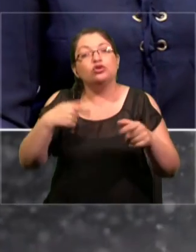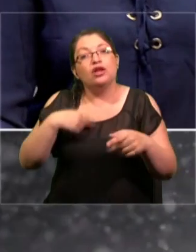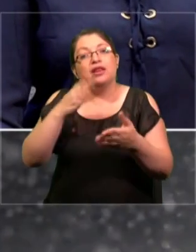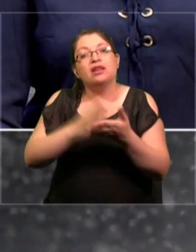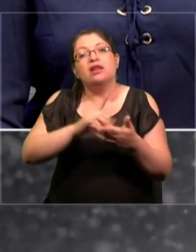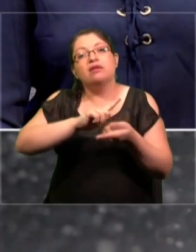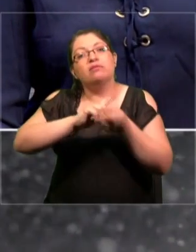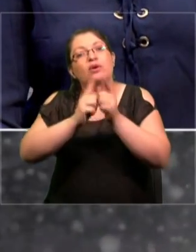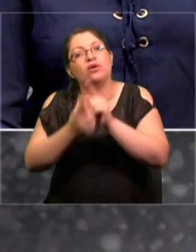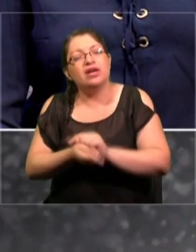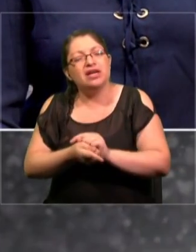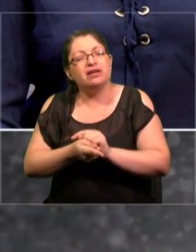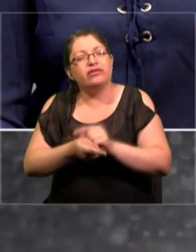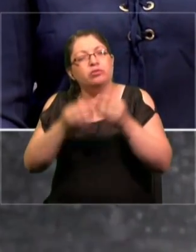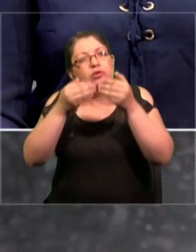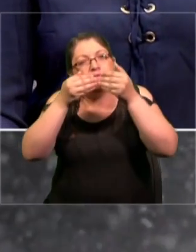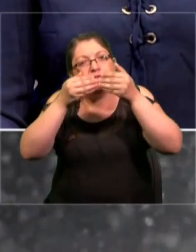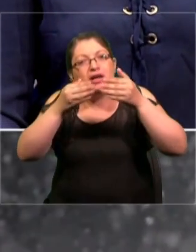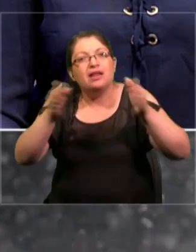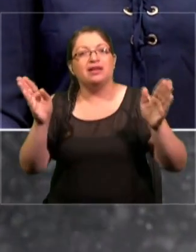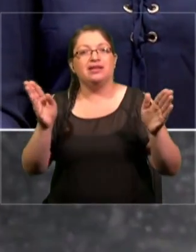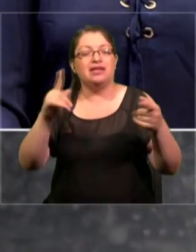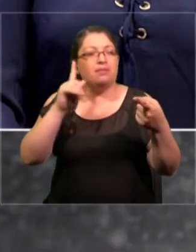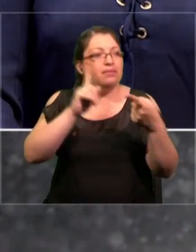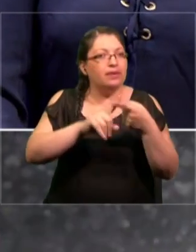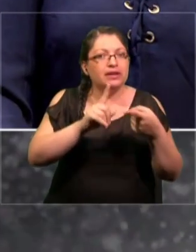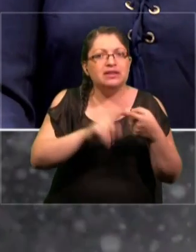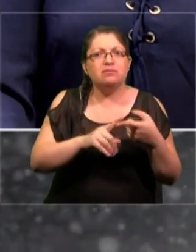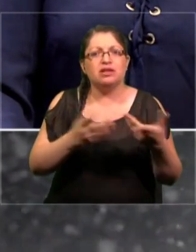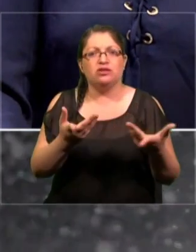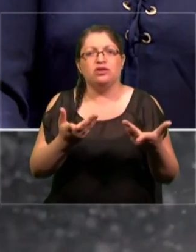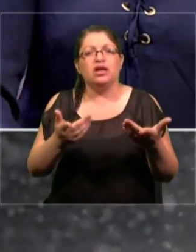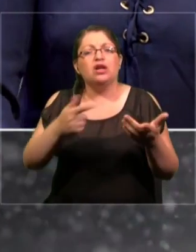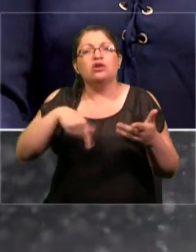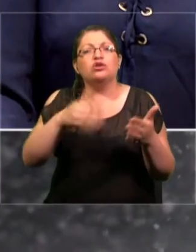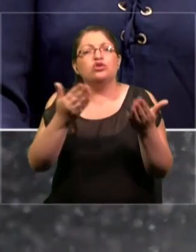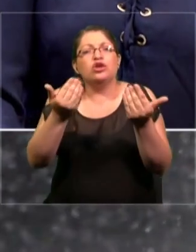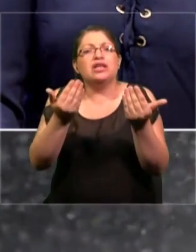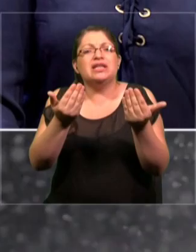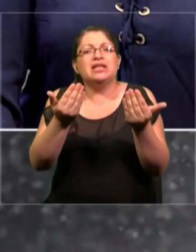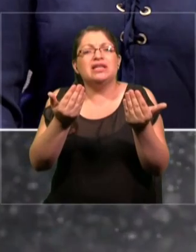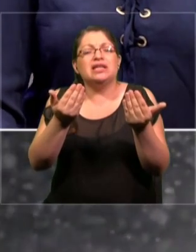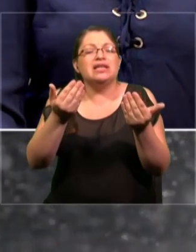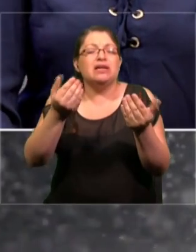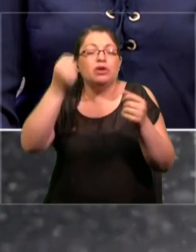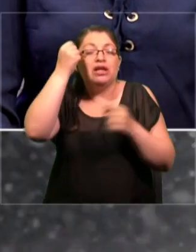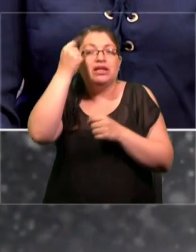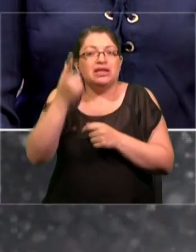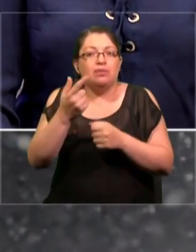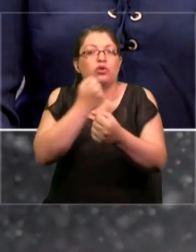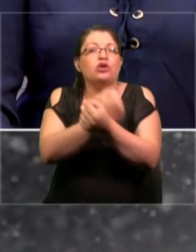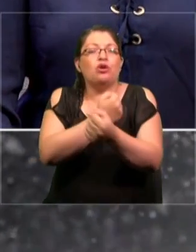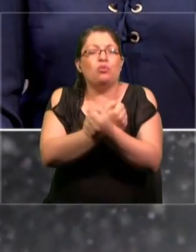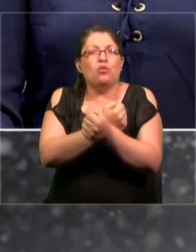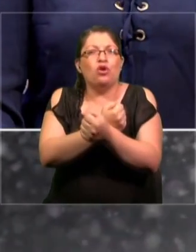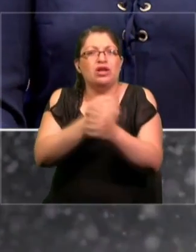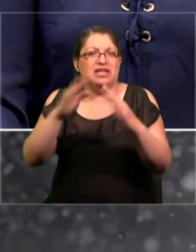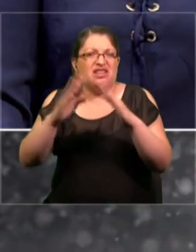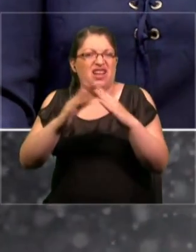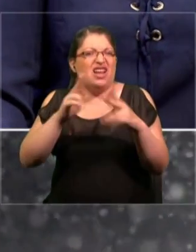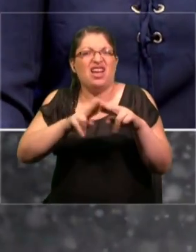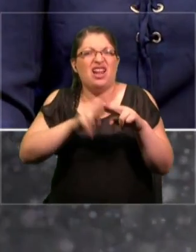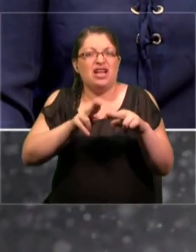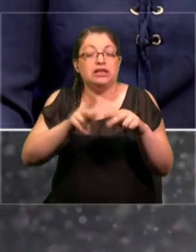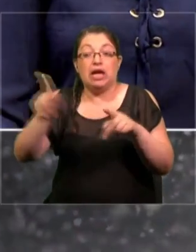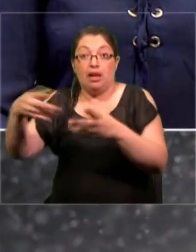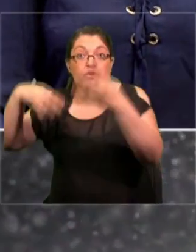sentido más de apertura, más de participación, lo que vamos a entender por una policía militarizada que efectivamente lo que hace es criminalizar